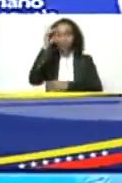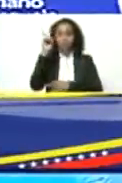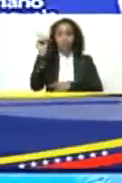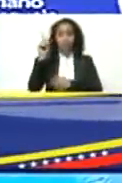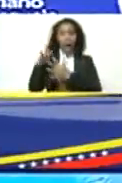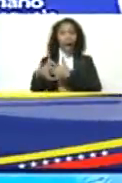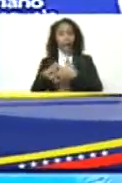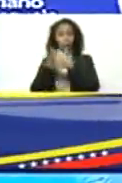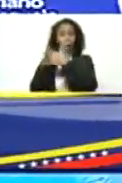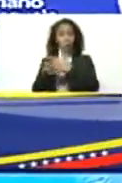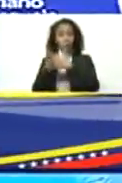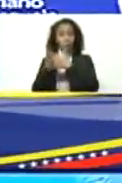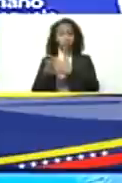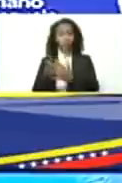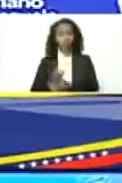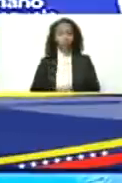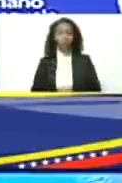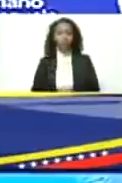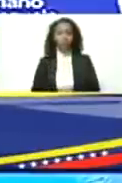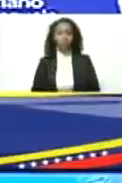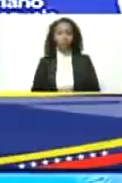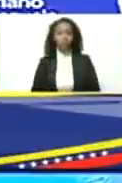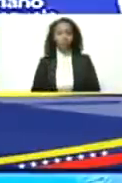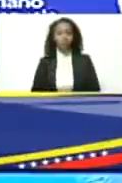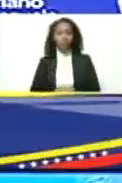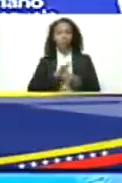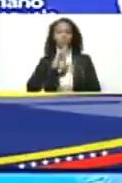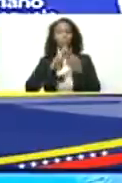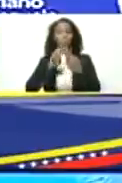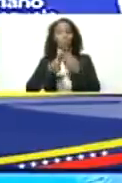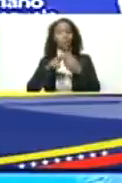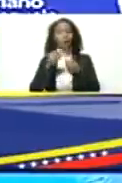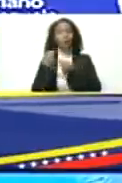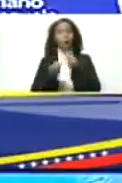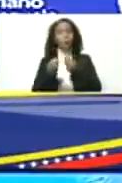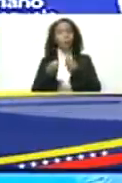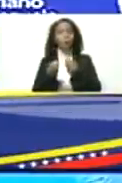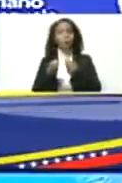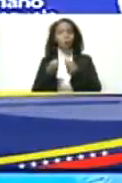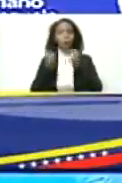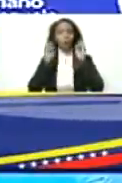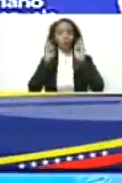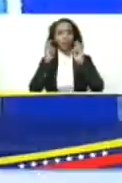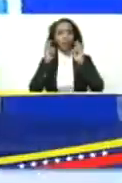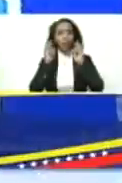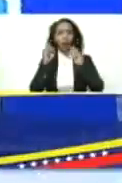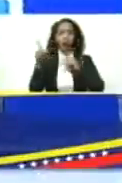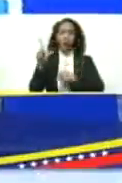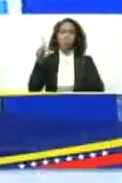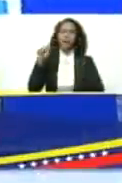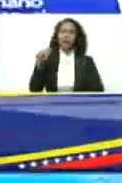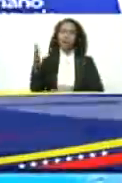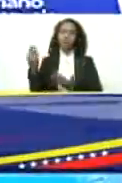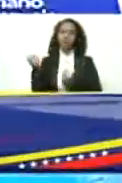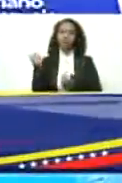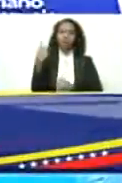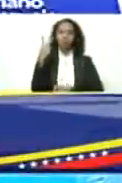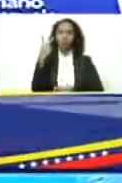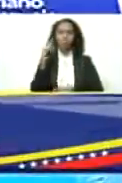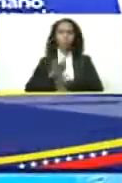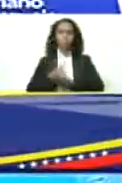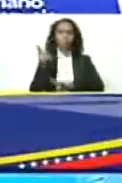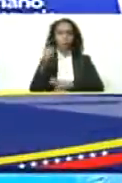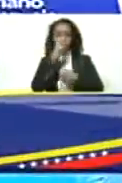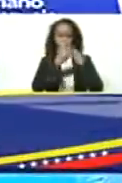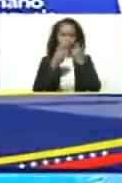Miami Beach, los conocían por el seudónimo de está barato, dame dos, porque un